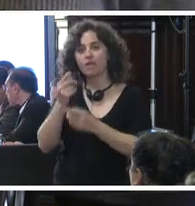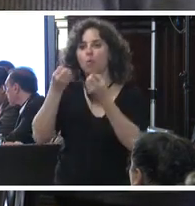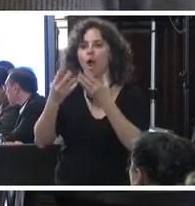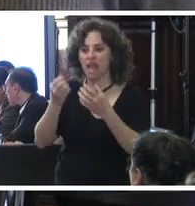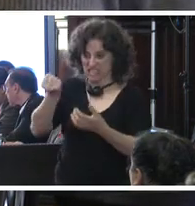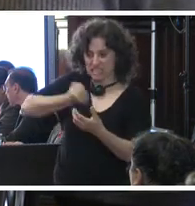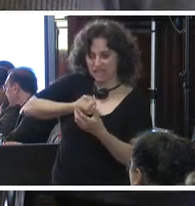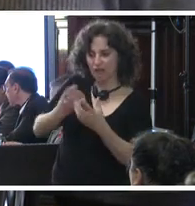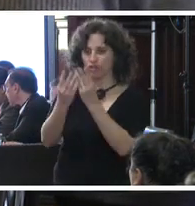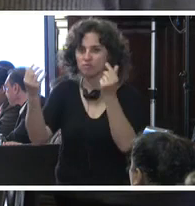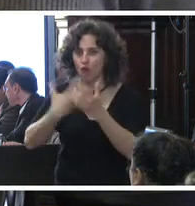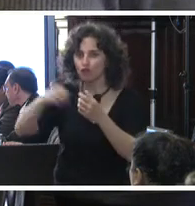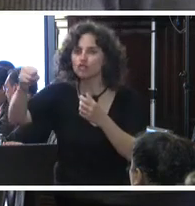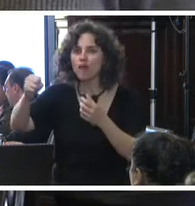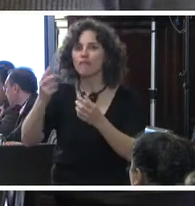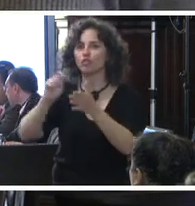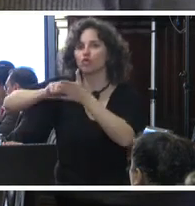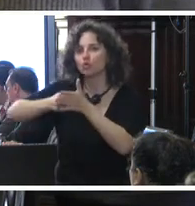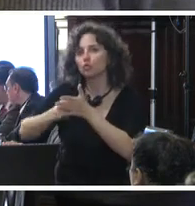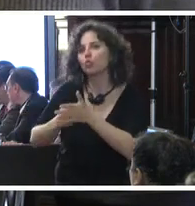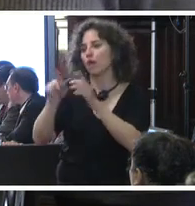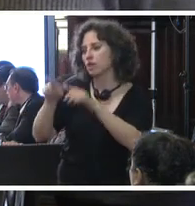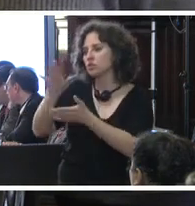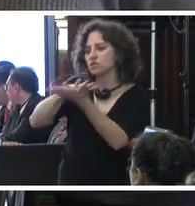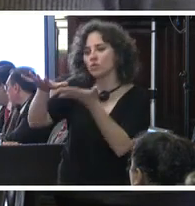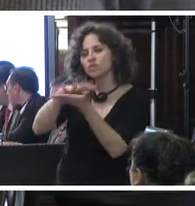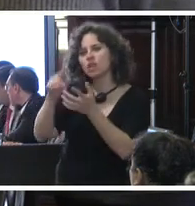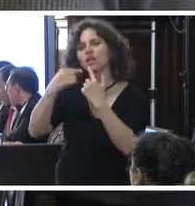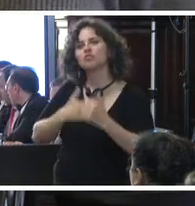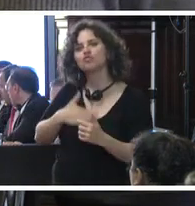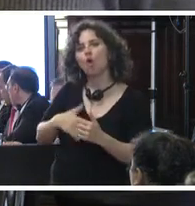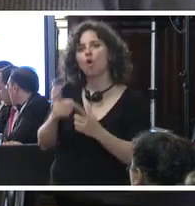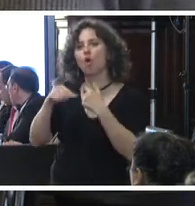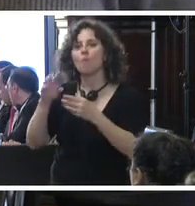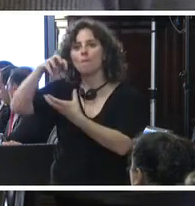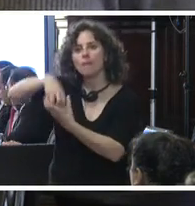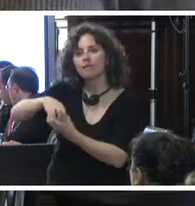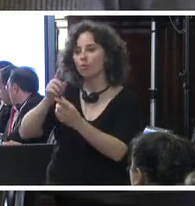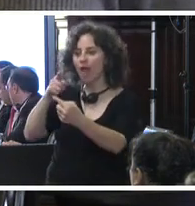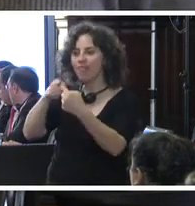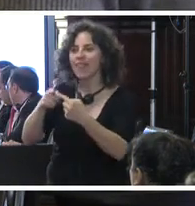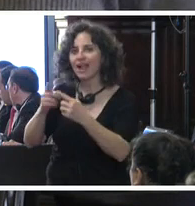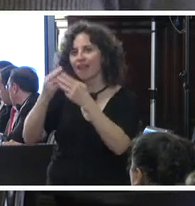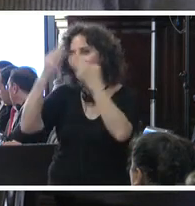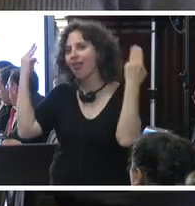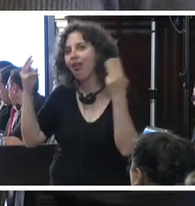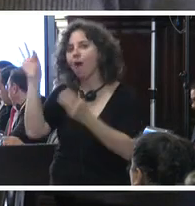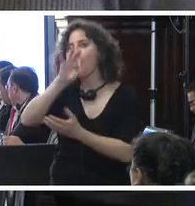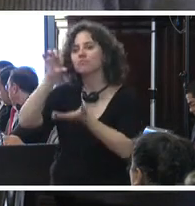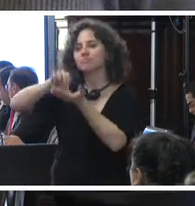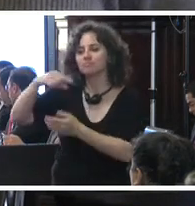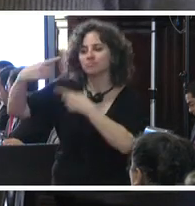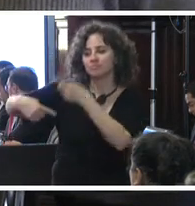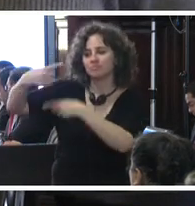de asesinato, desaparición forzada, tortura, en aquellos casos en que son cometidos como parte de un ataque generalizado o